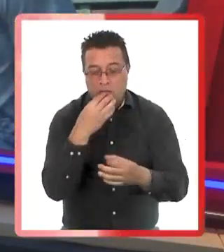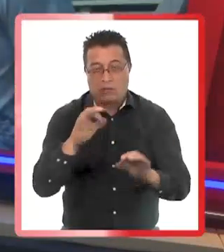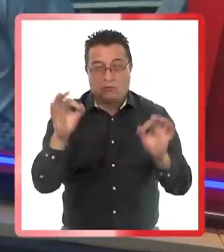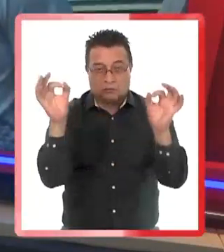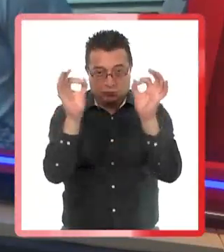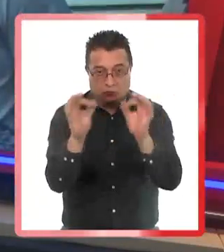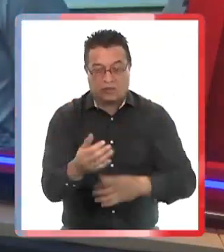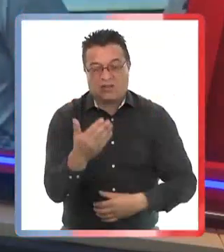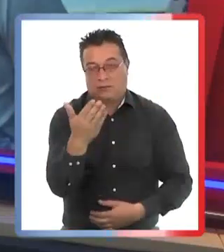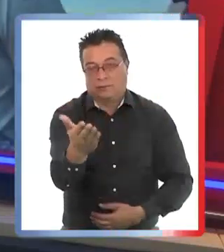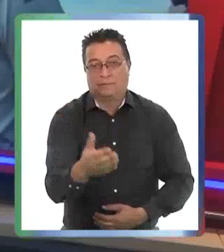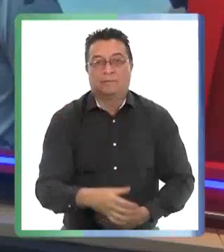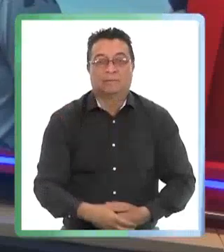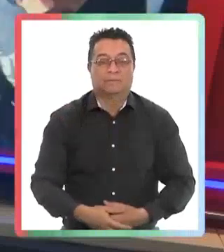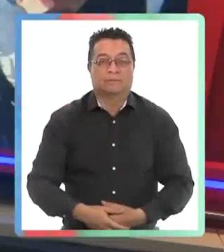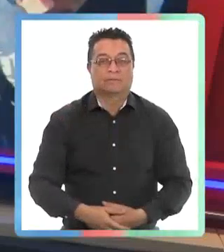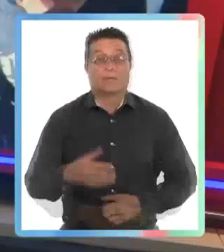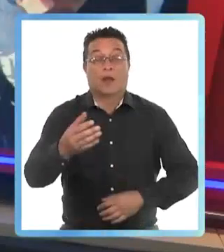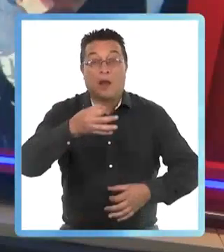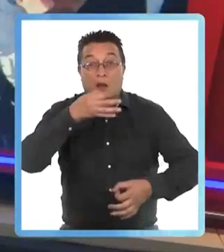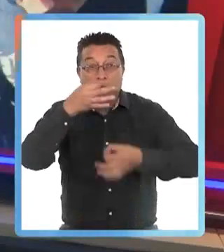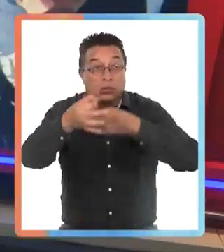lo contamos en el siguiente informe.